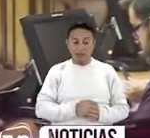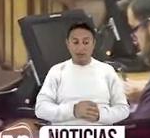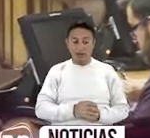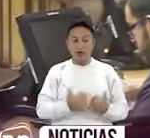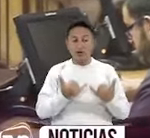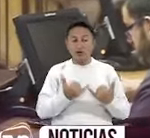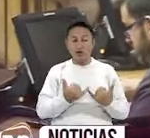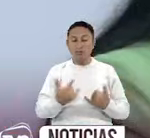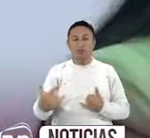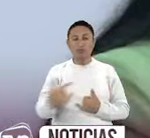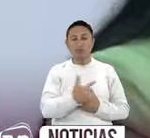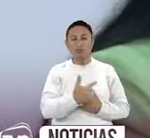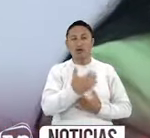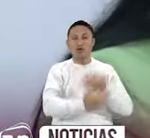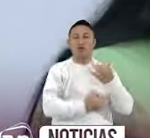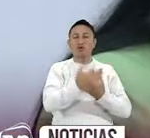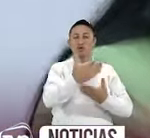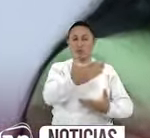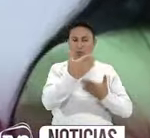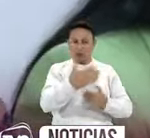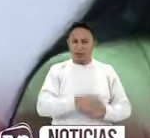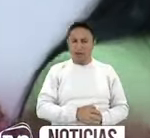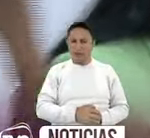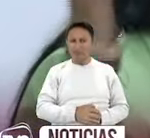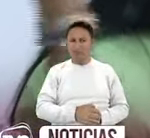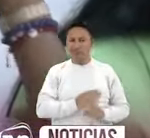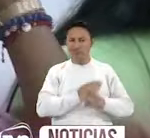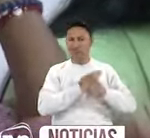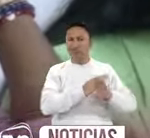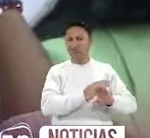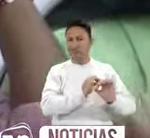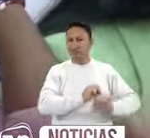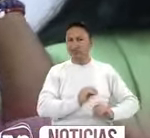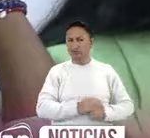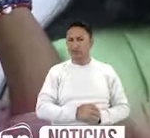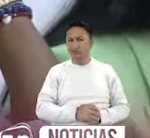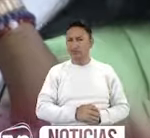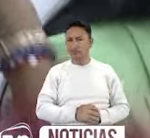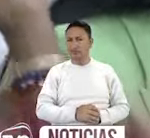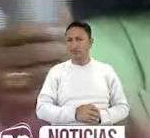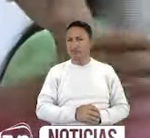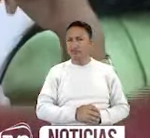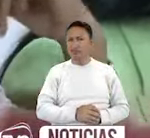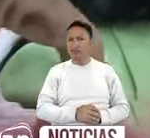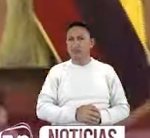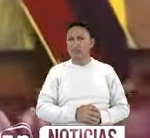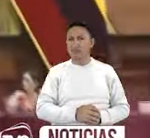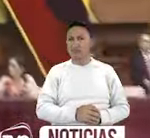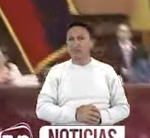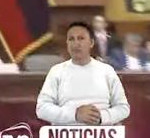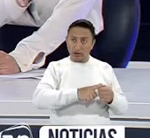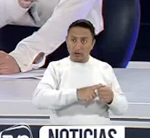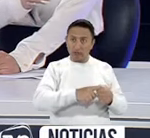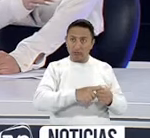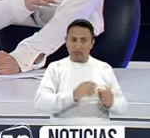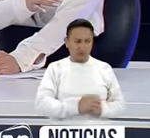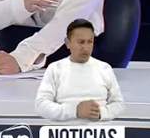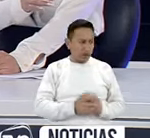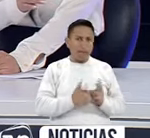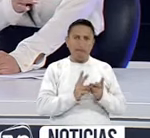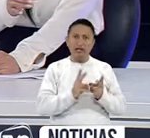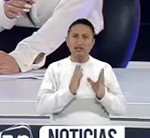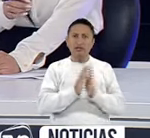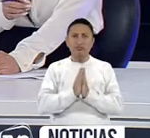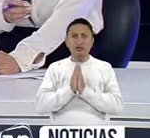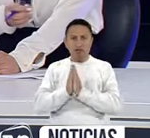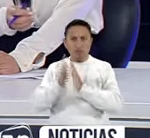al juicio político contra Diana Salazar por parte de la bancada social cristiana. Informó. Autoridades